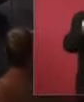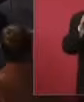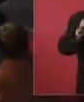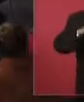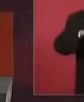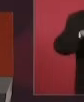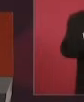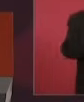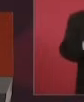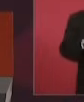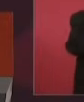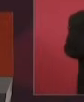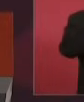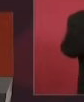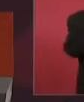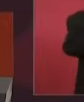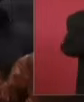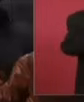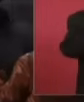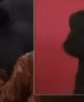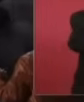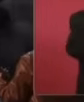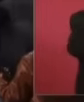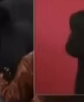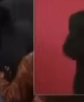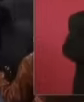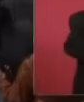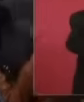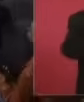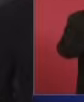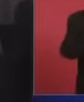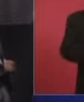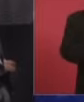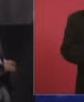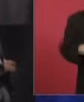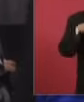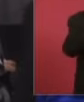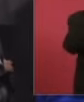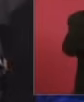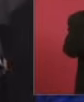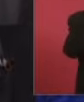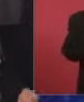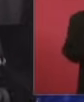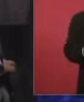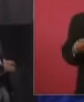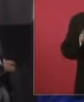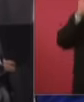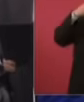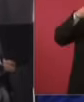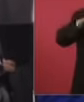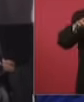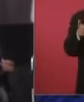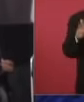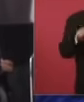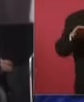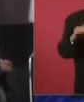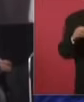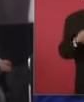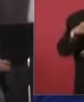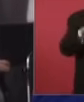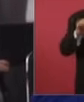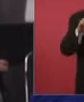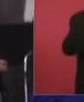No. A ellos no les interesa, no les importa que los haya engañado Obrador. Que Obrador haya venido diciendo que iba a acabar con la corrupción y resultó ser el